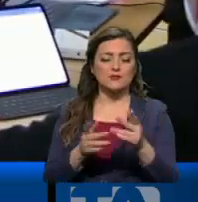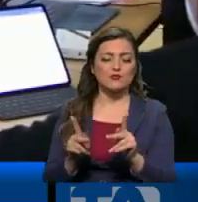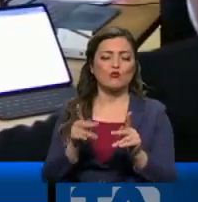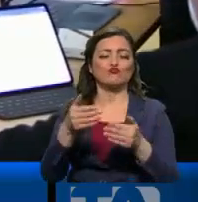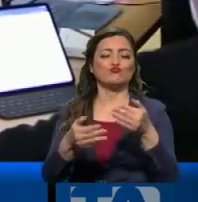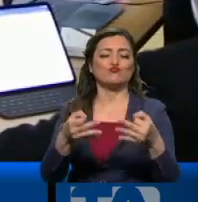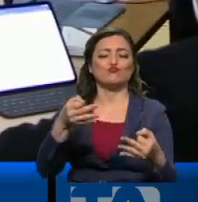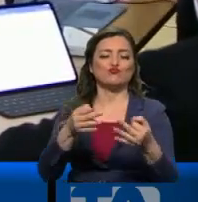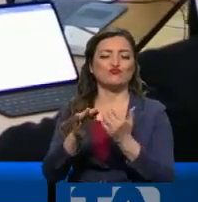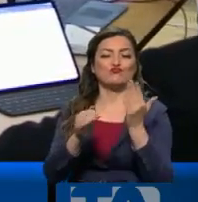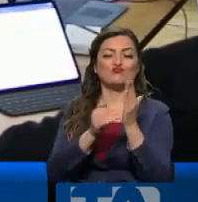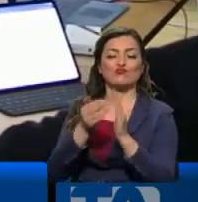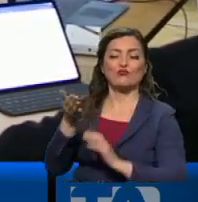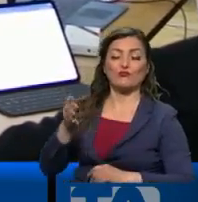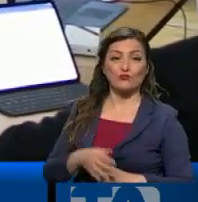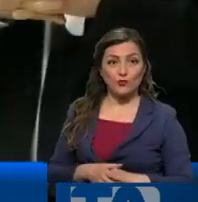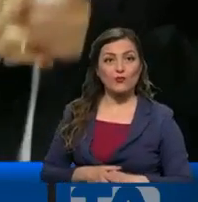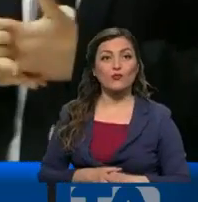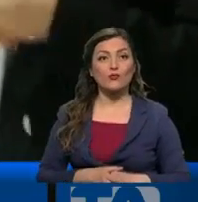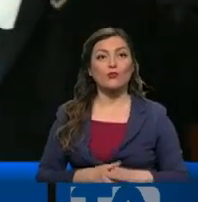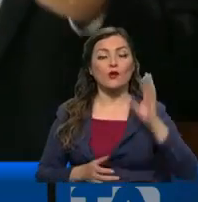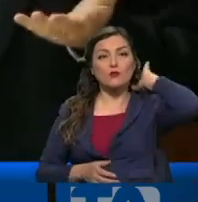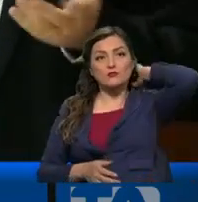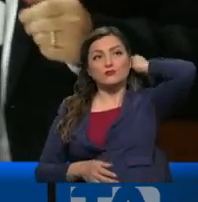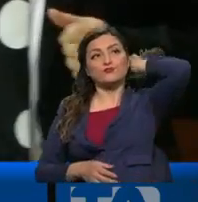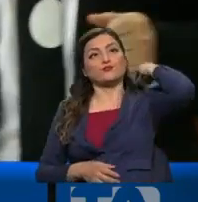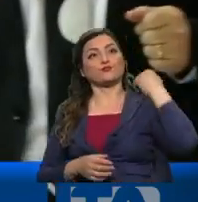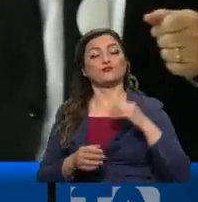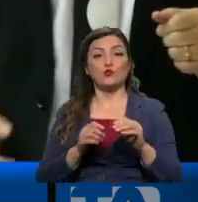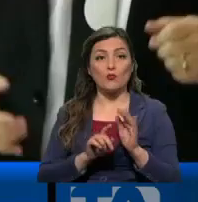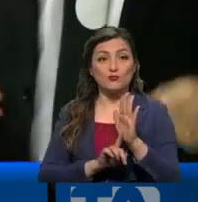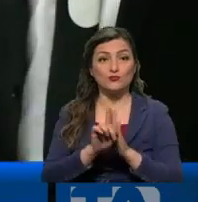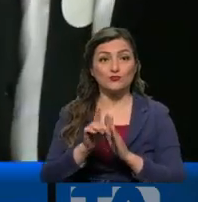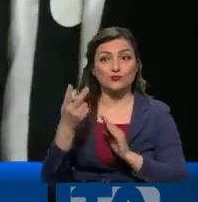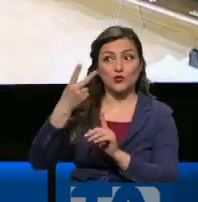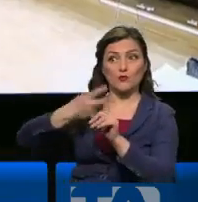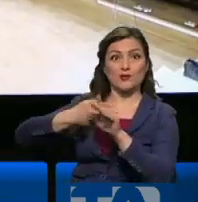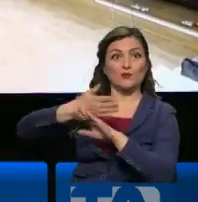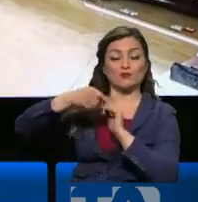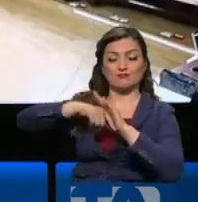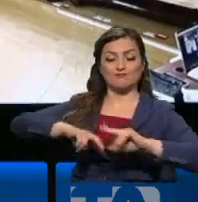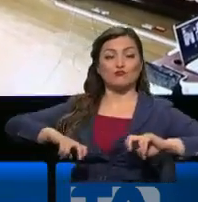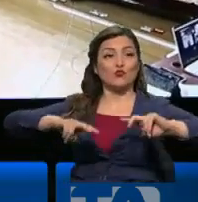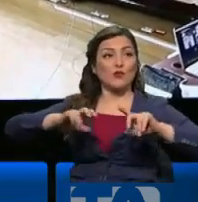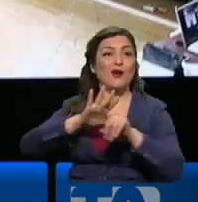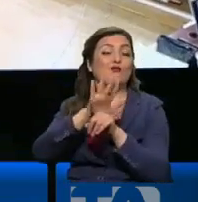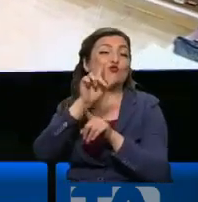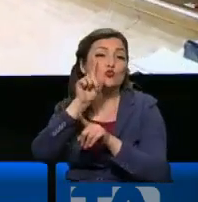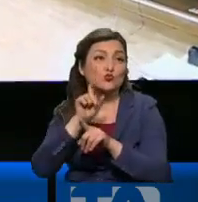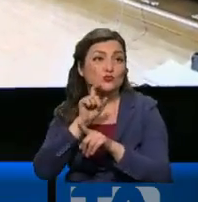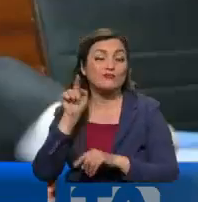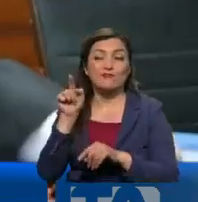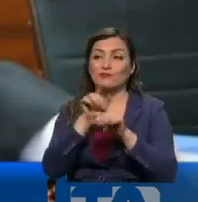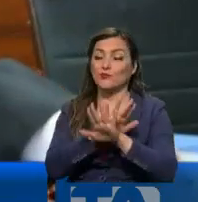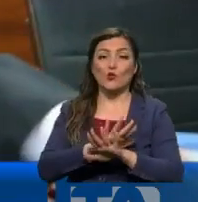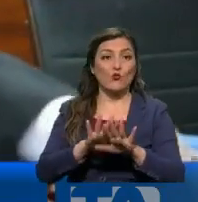de juicio en su contra. Esta diligencia, que se desarrolló más de 2 meses después de iniciada la instrucción fiscal por el delito de abuso sexual,